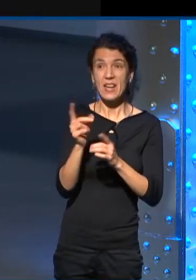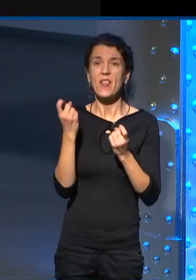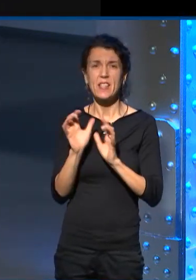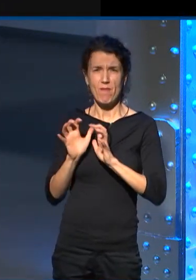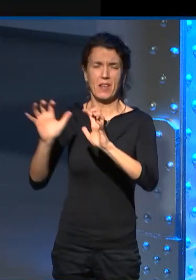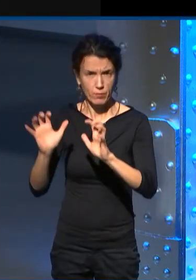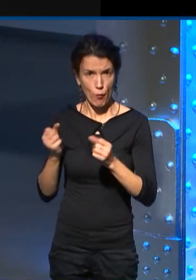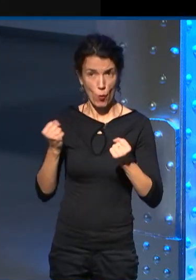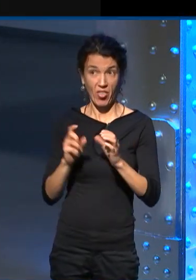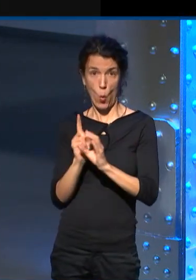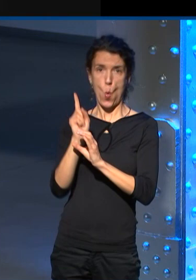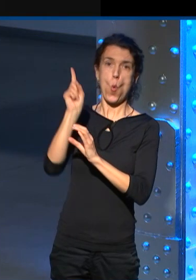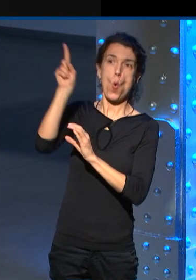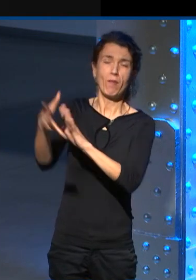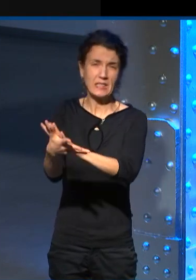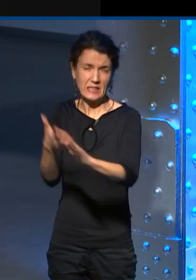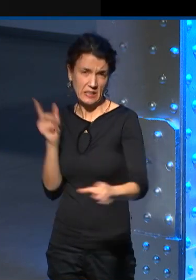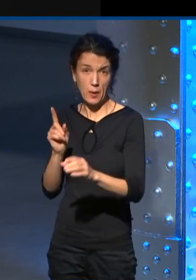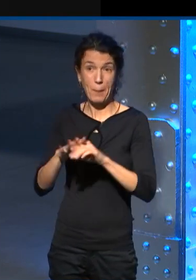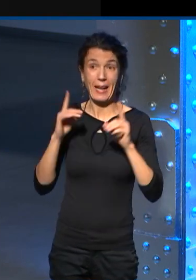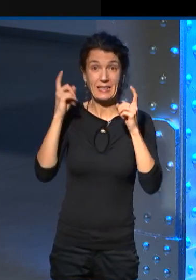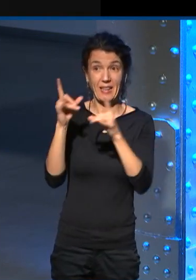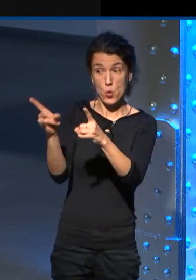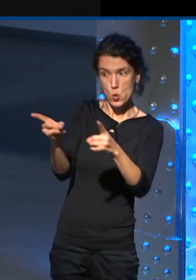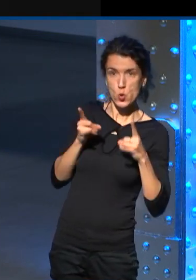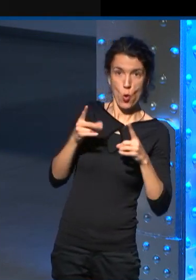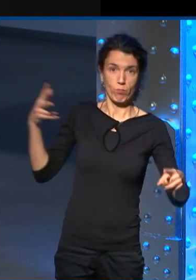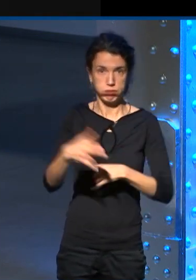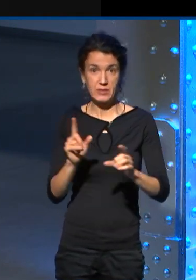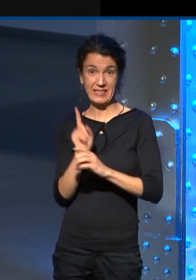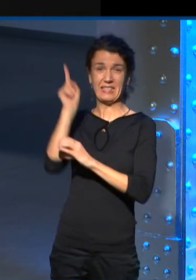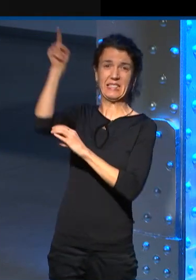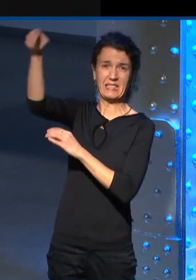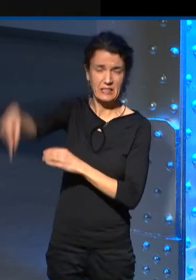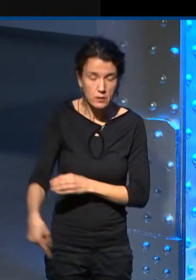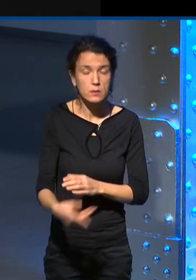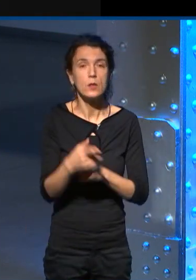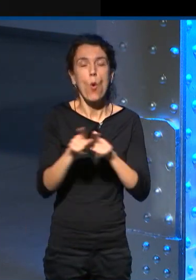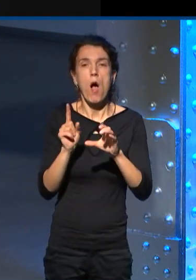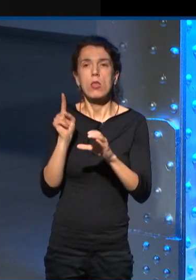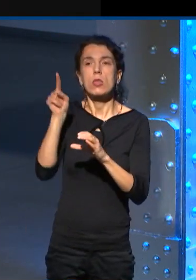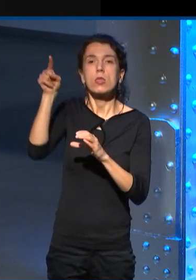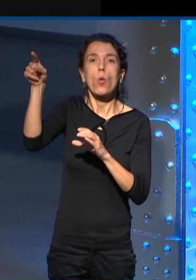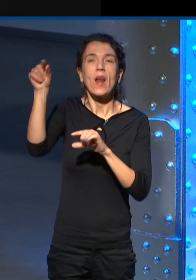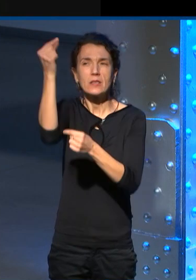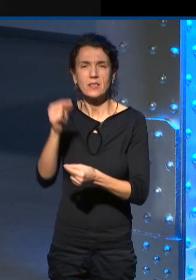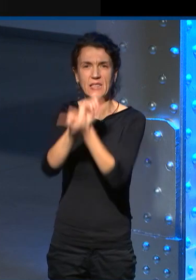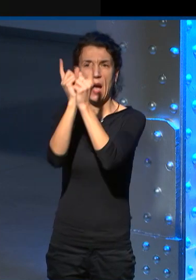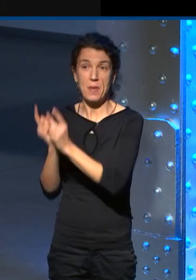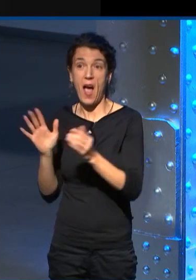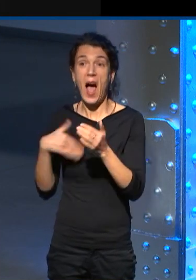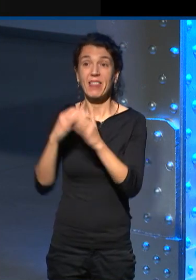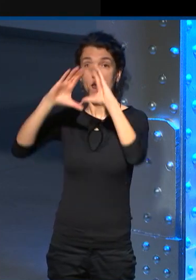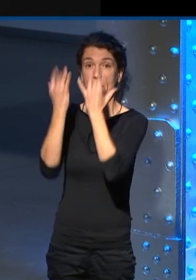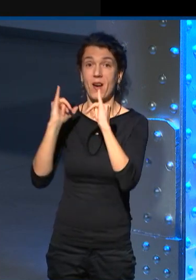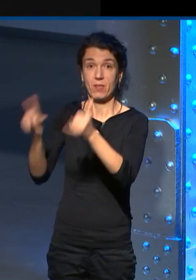muy fuerte, digamos, un incremento de velocidad muy grande para salir de la atracción de la gravedad terrestre. Durante el camino hay que hacer ciertas correcciones para llegar hasta donde está